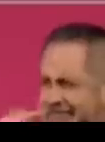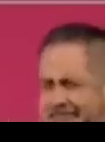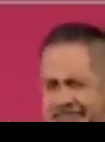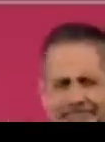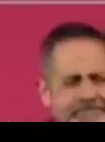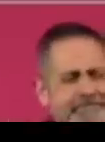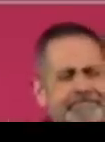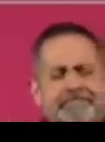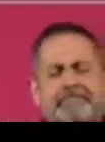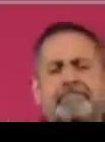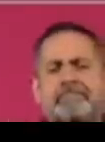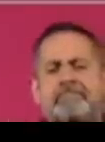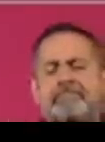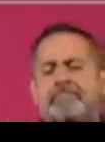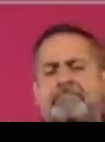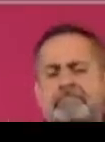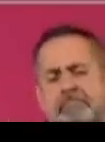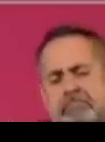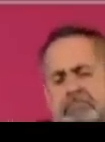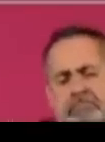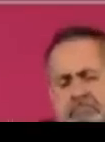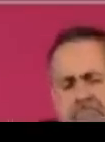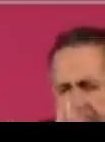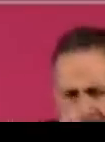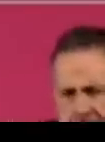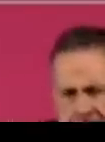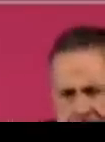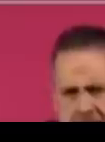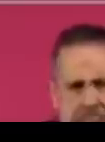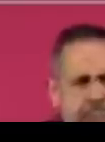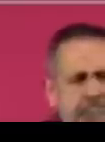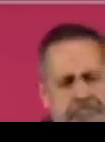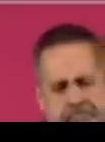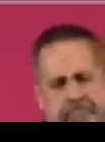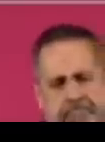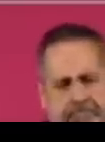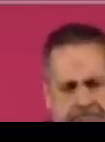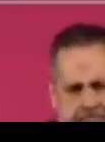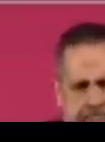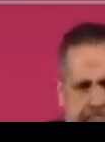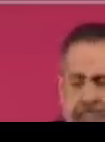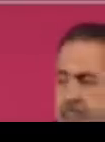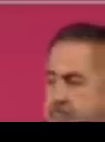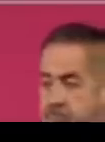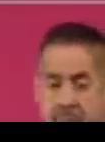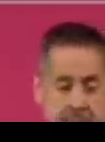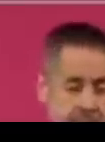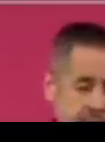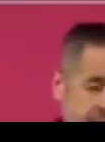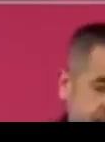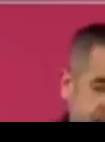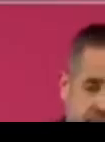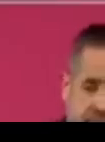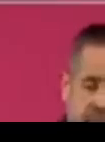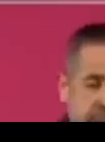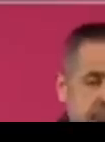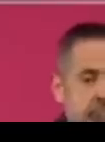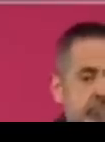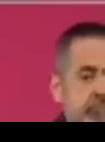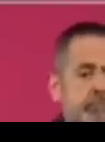peatón un trabajador de la calle este alguien